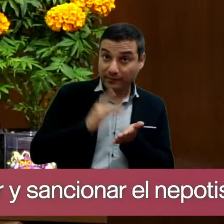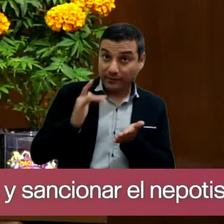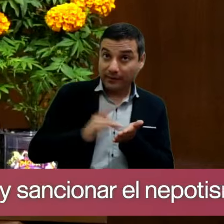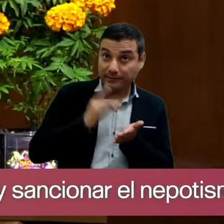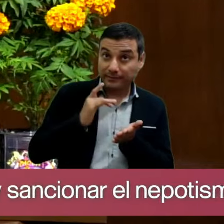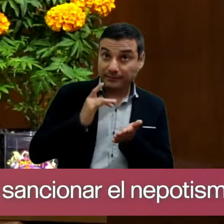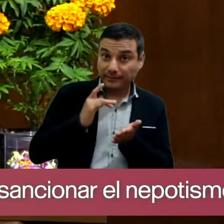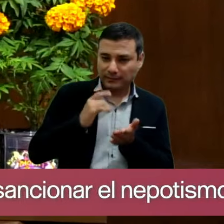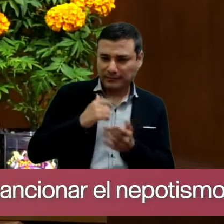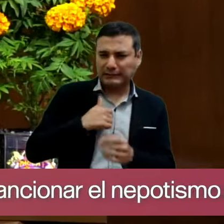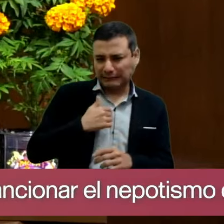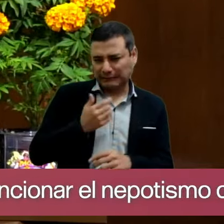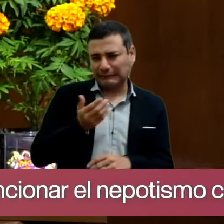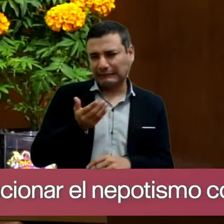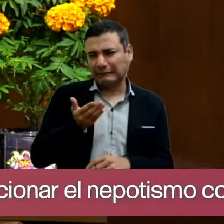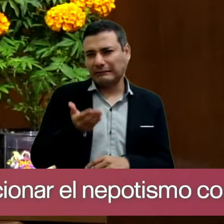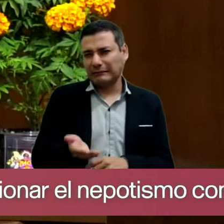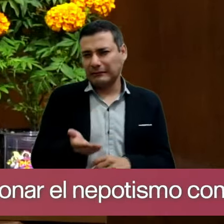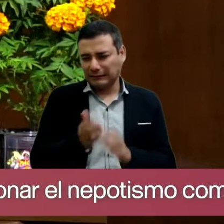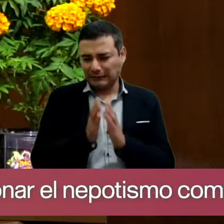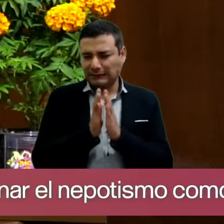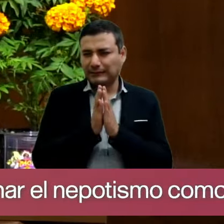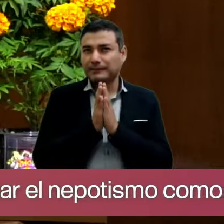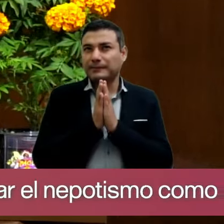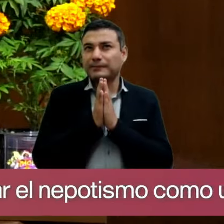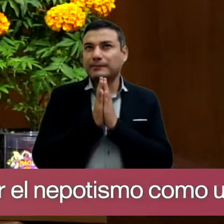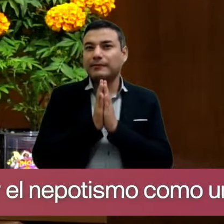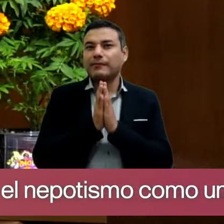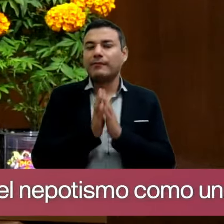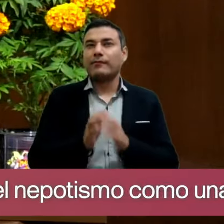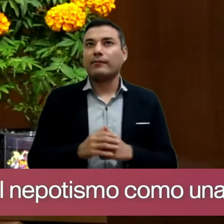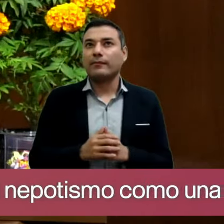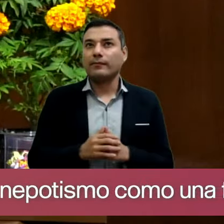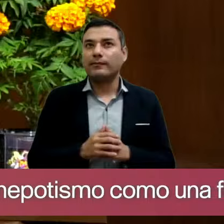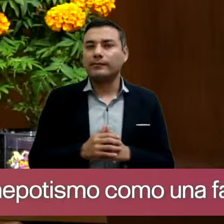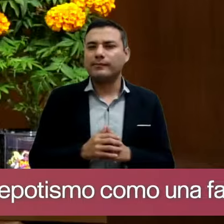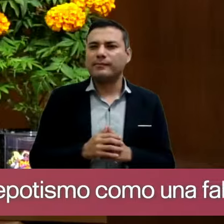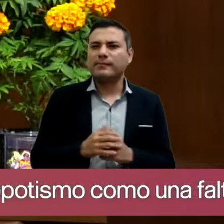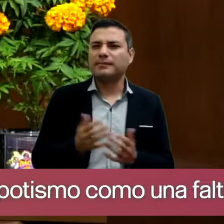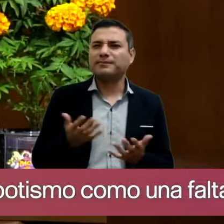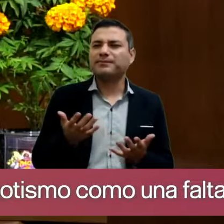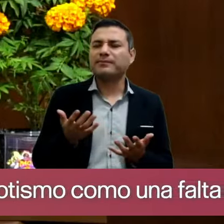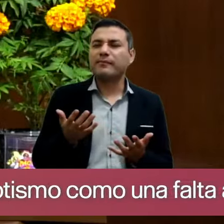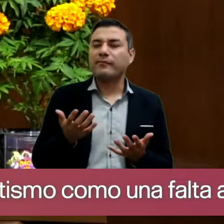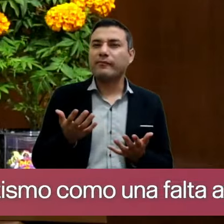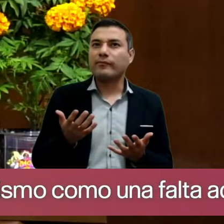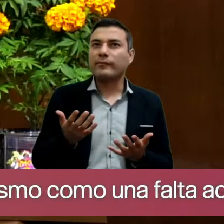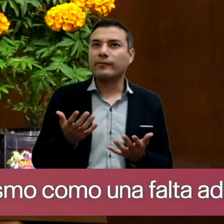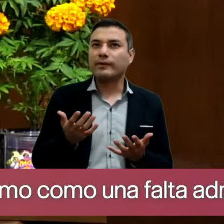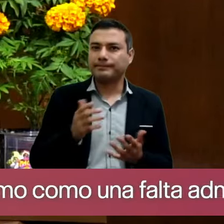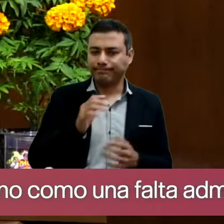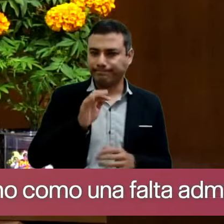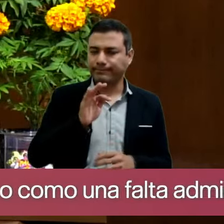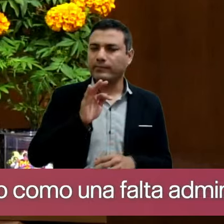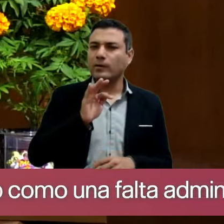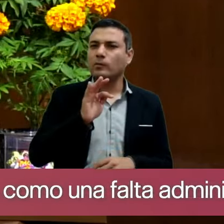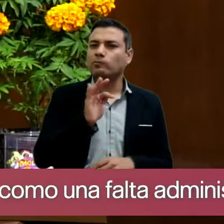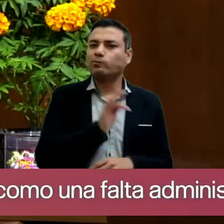lo solicito en este acto para que de manera